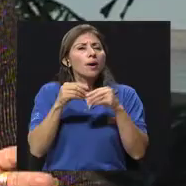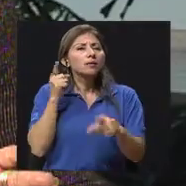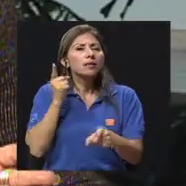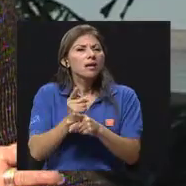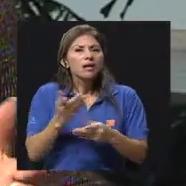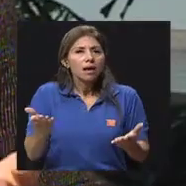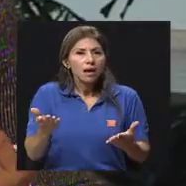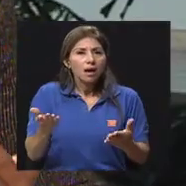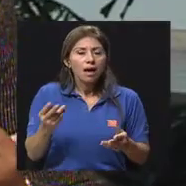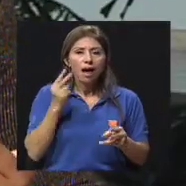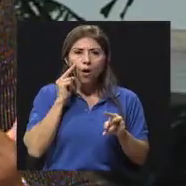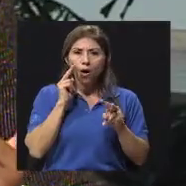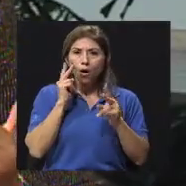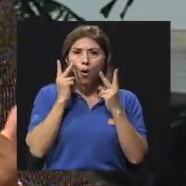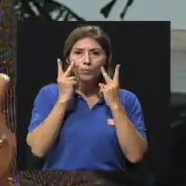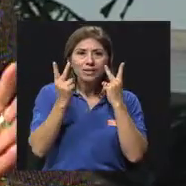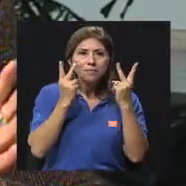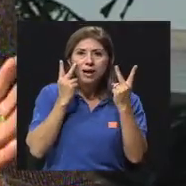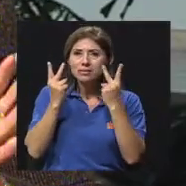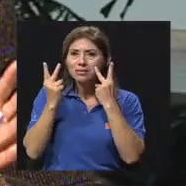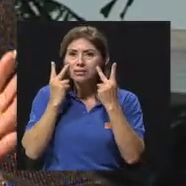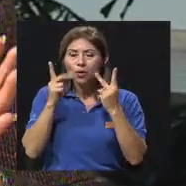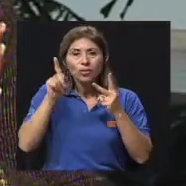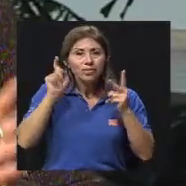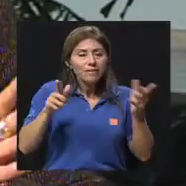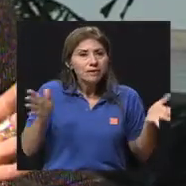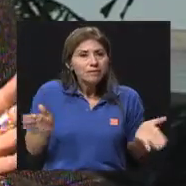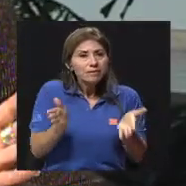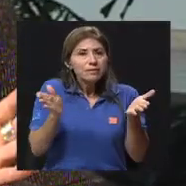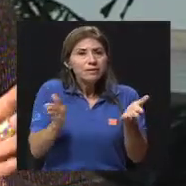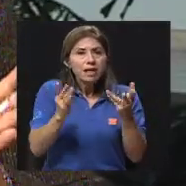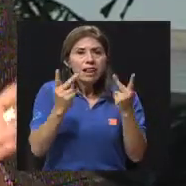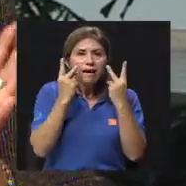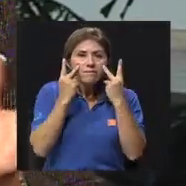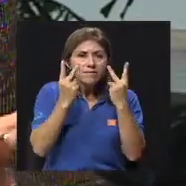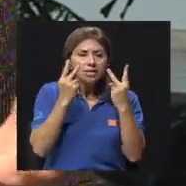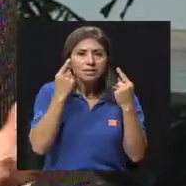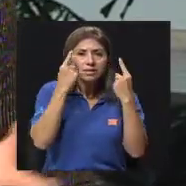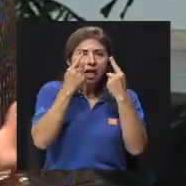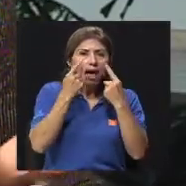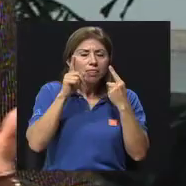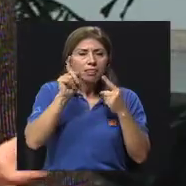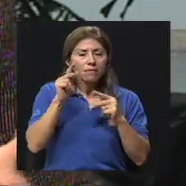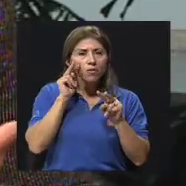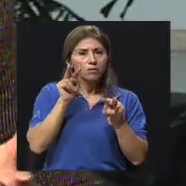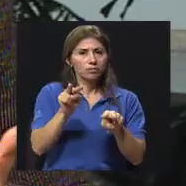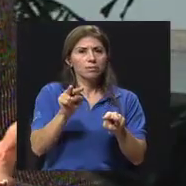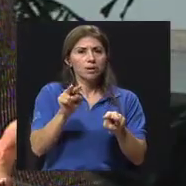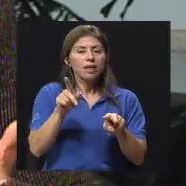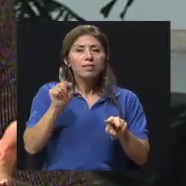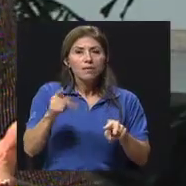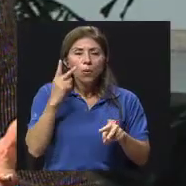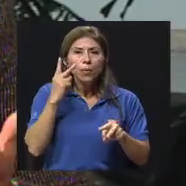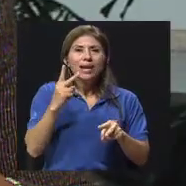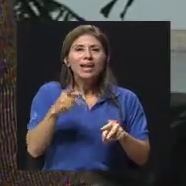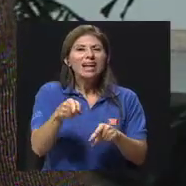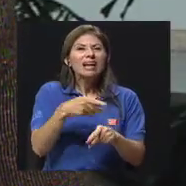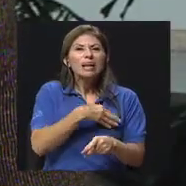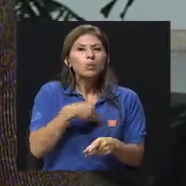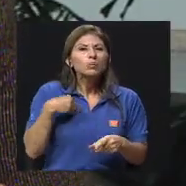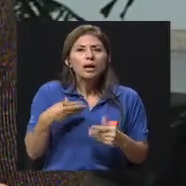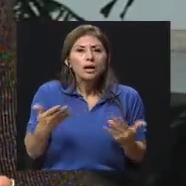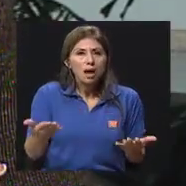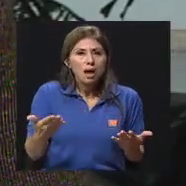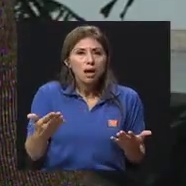observación, la estimulación de ese órgano tan importante como es la vista. Tengo que observarlo, tengo que ver qué le gusta para